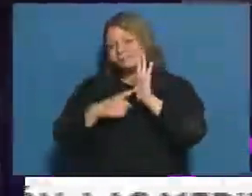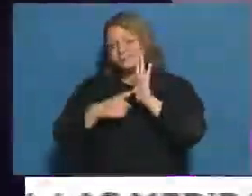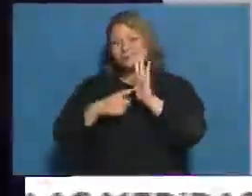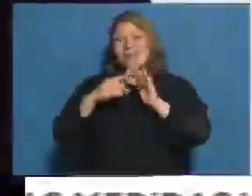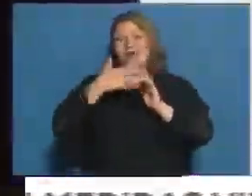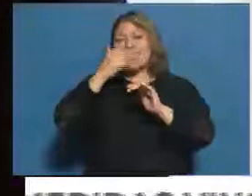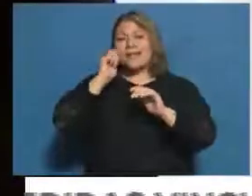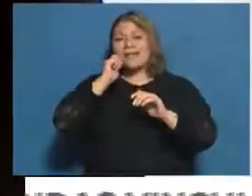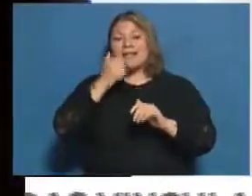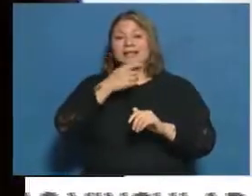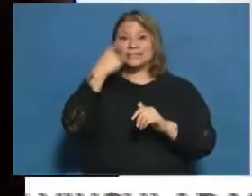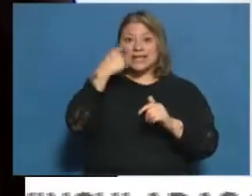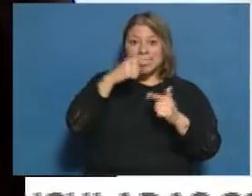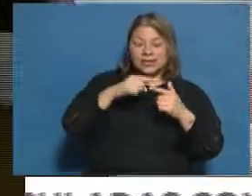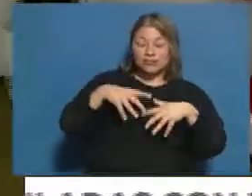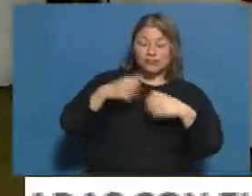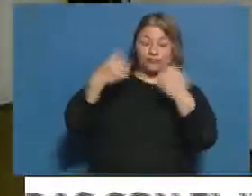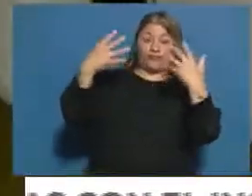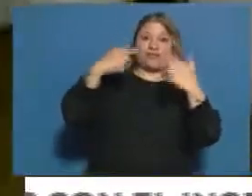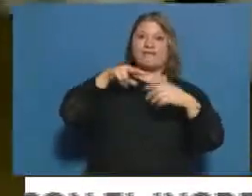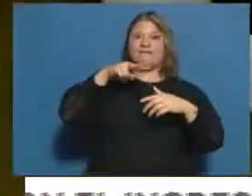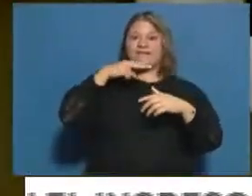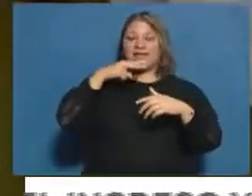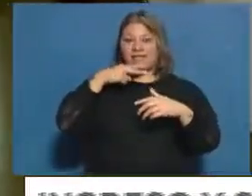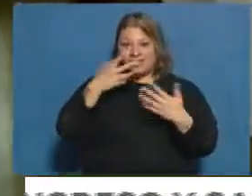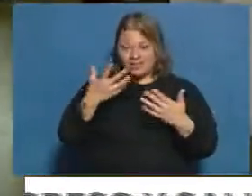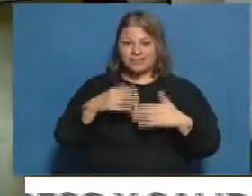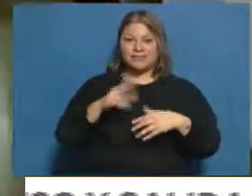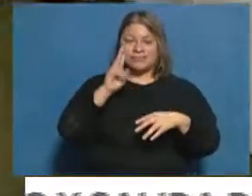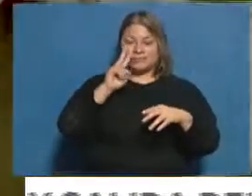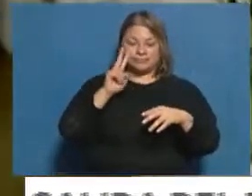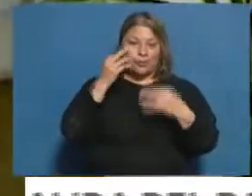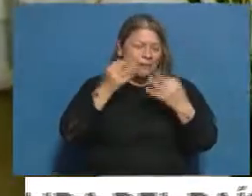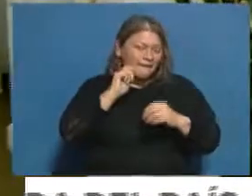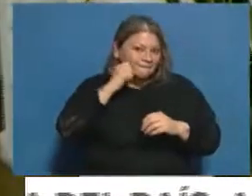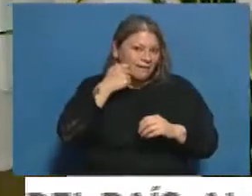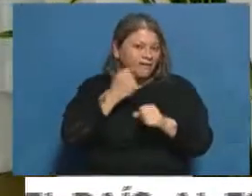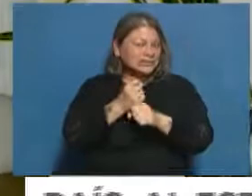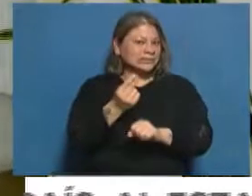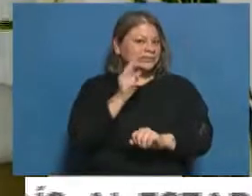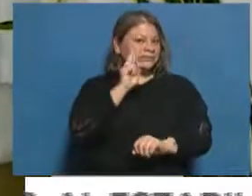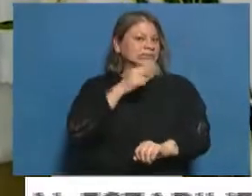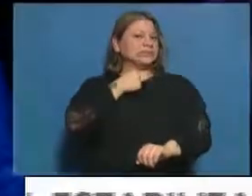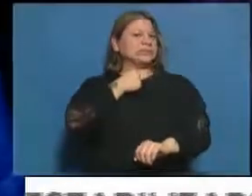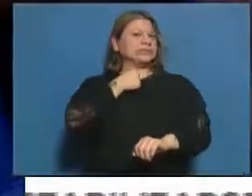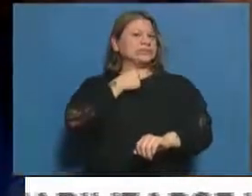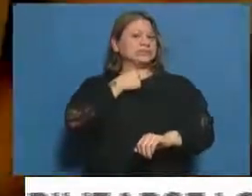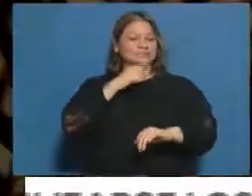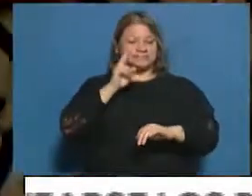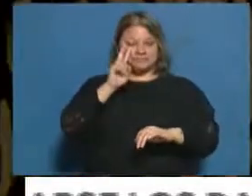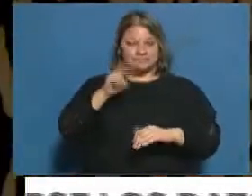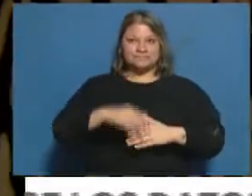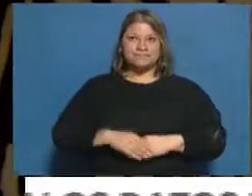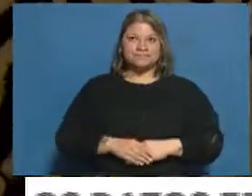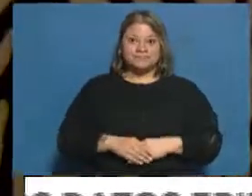el celeste, el fucsia, el verde manzana, todo muy bien hasta que uno ve los precios, ¿eh? Así que entérese en este informe.